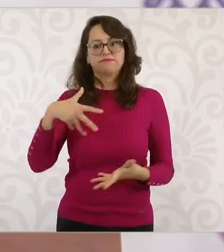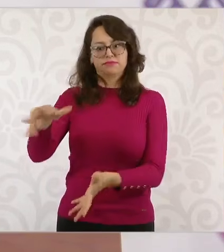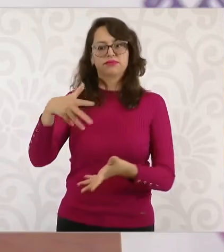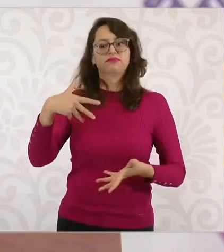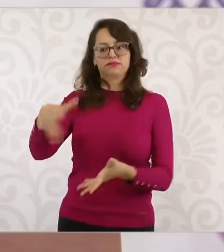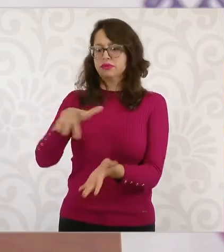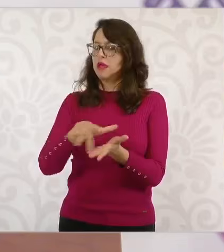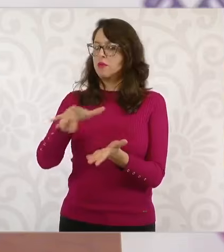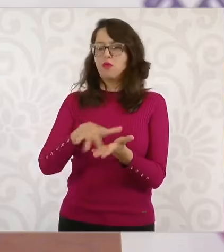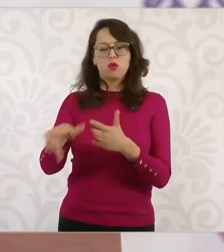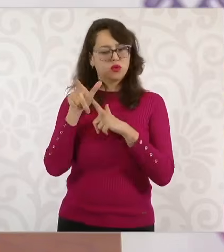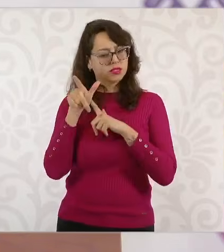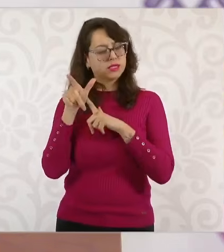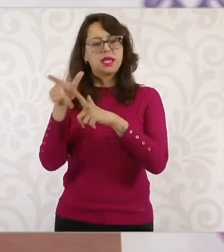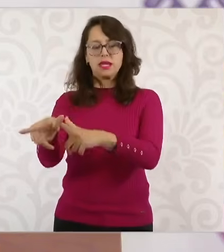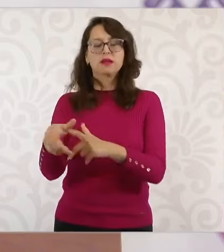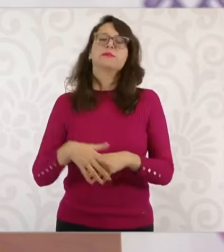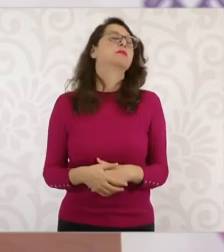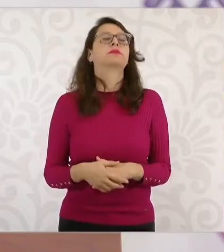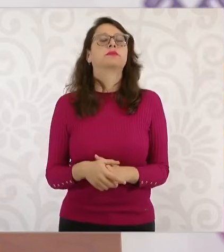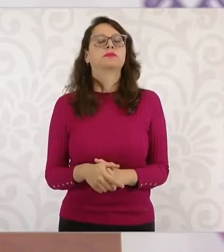enviando ayuda a Cuba.